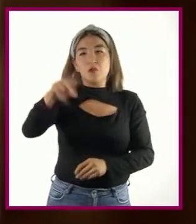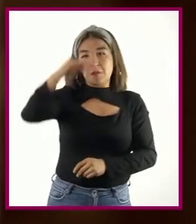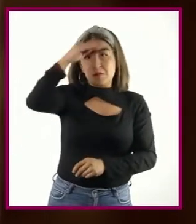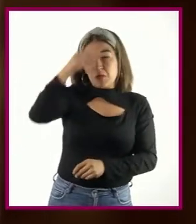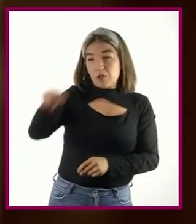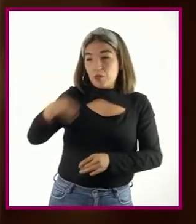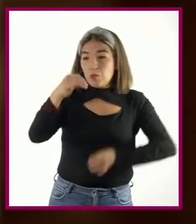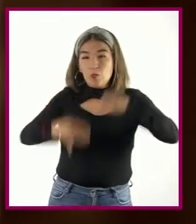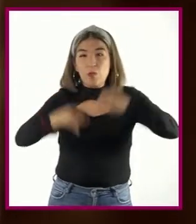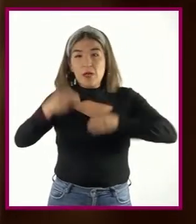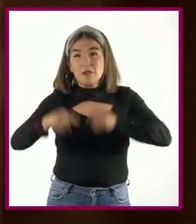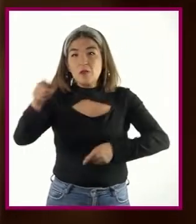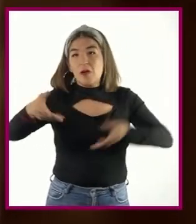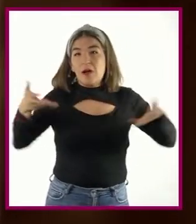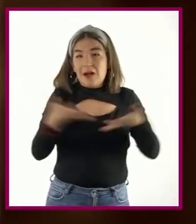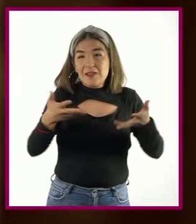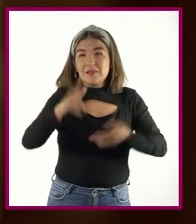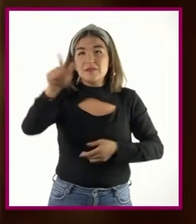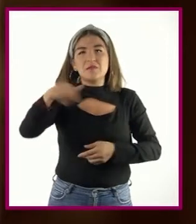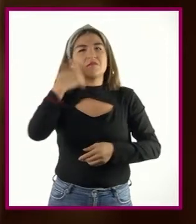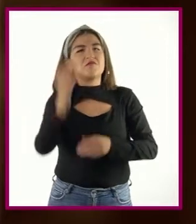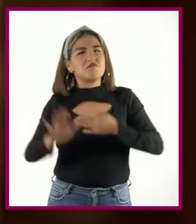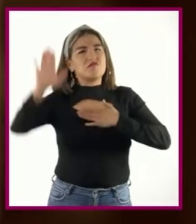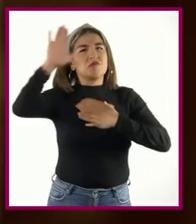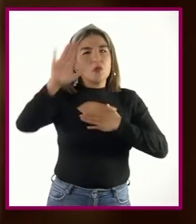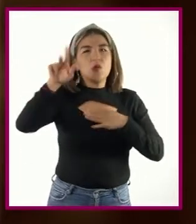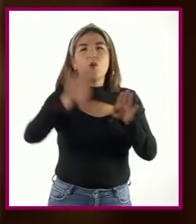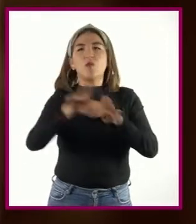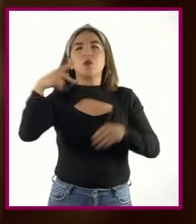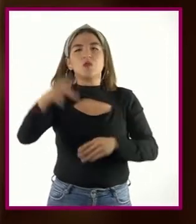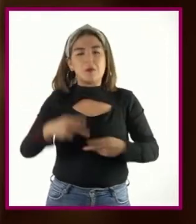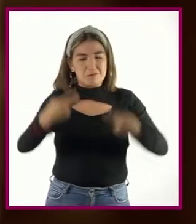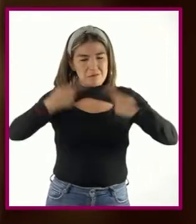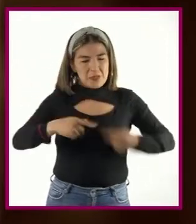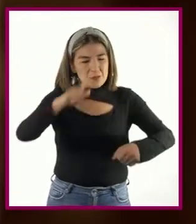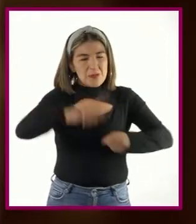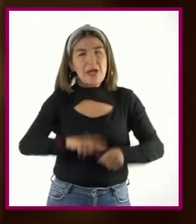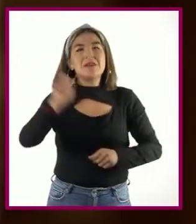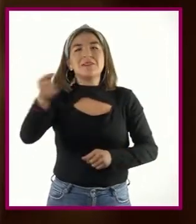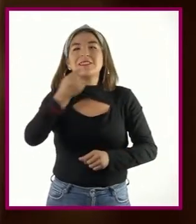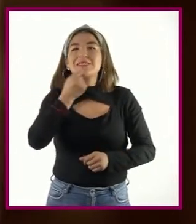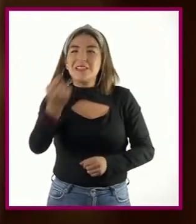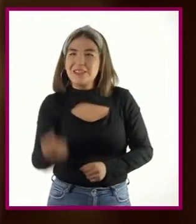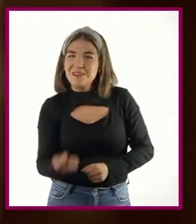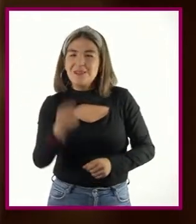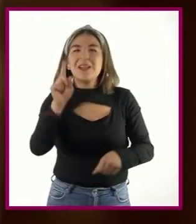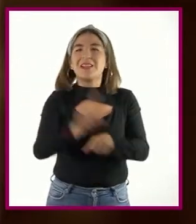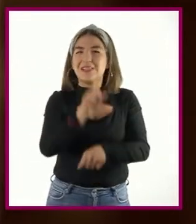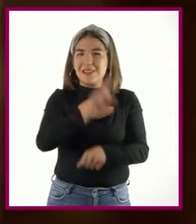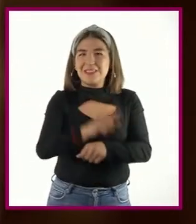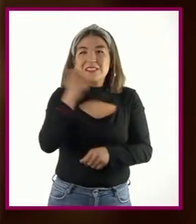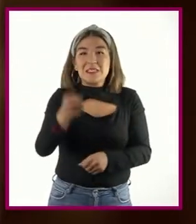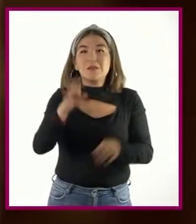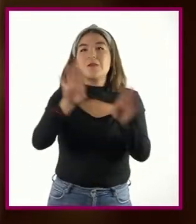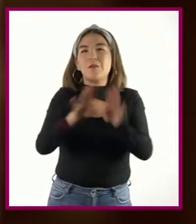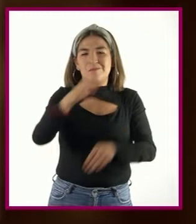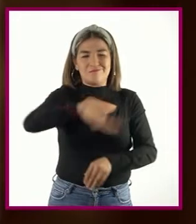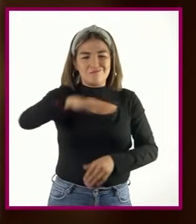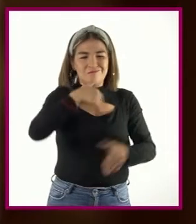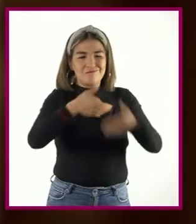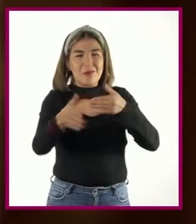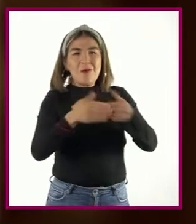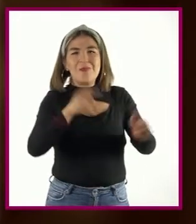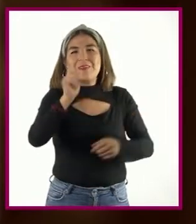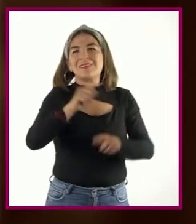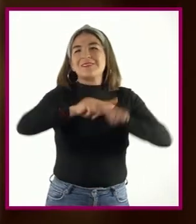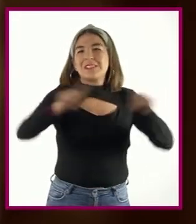ellos puedan manifestar y su autonomía progresiva, porque desde una perspectiva moderna y